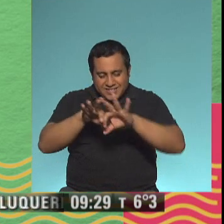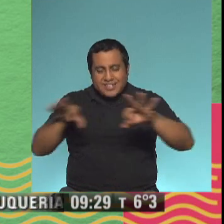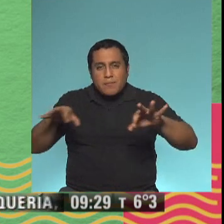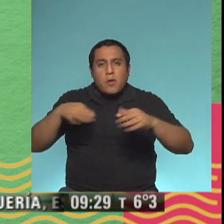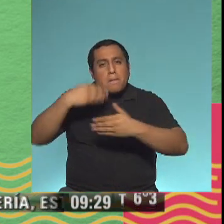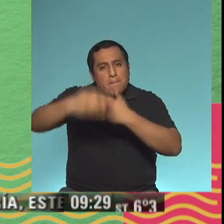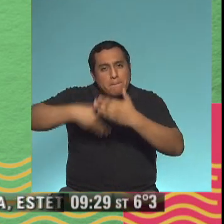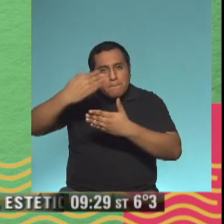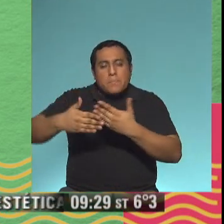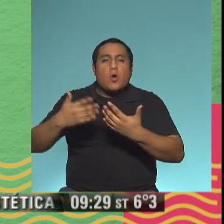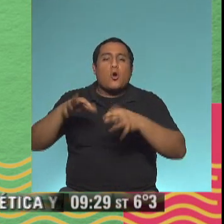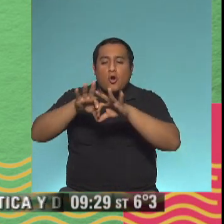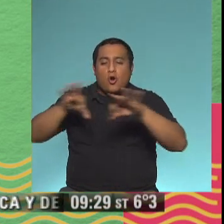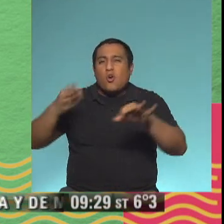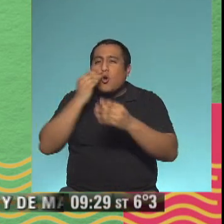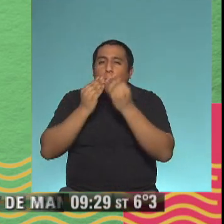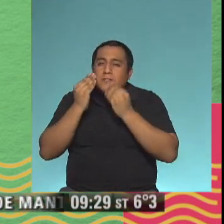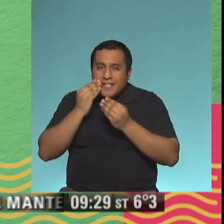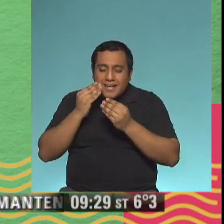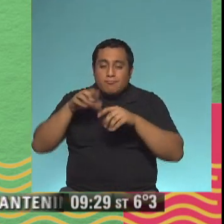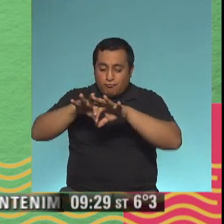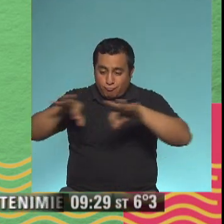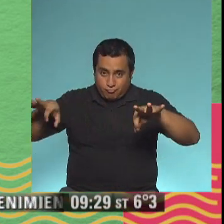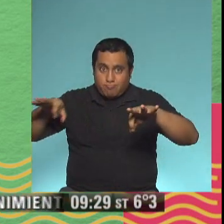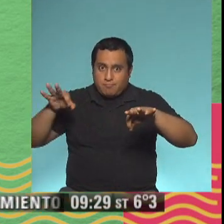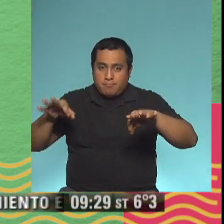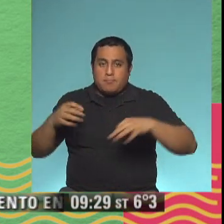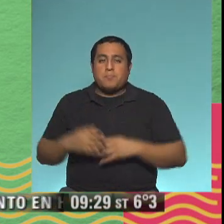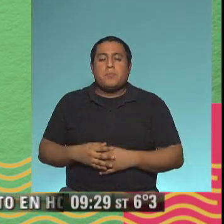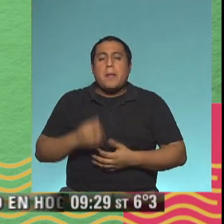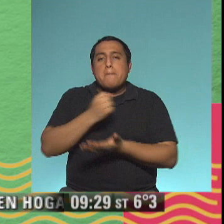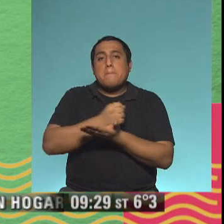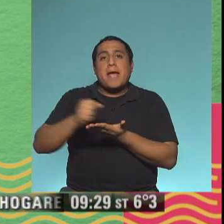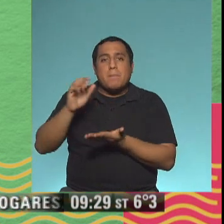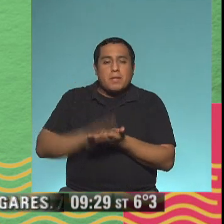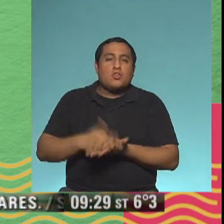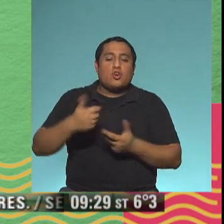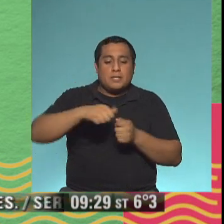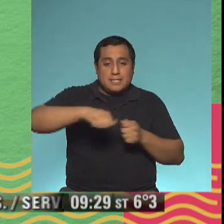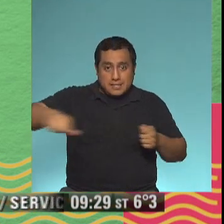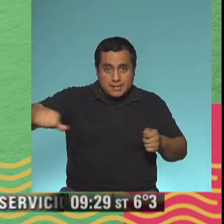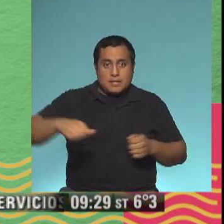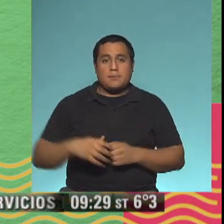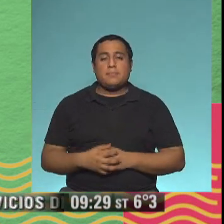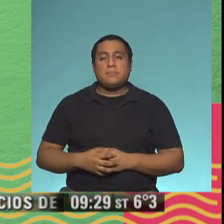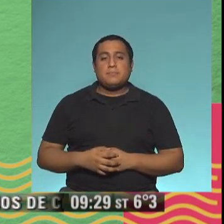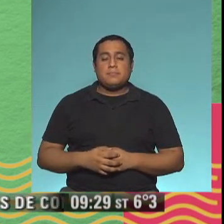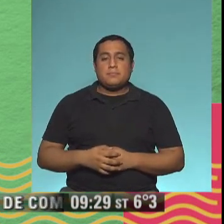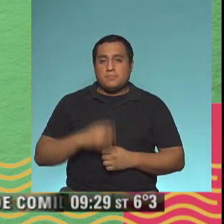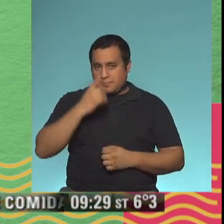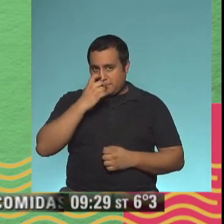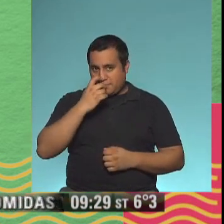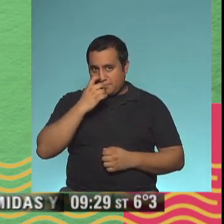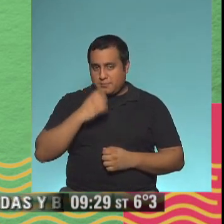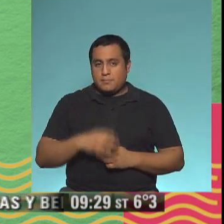de papel de cocina. Bien. Perfecto. Bien. Rollo de cocina. Rollo de cocina. Pegamento o cinta adhesiva. Pegamento o cinta de cocina, estoy